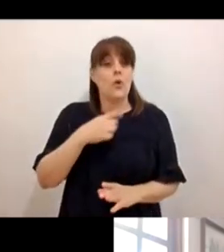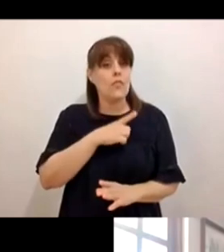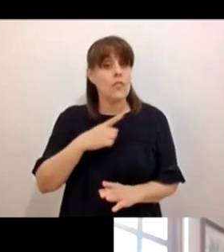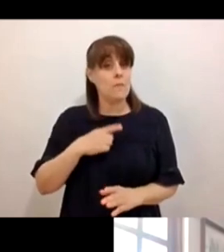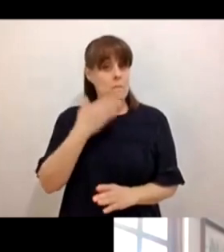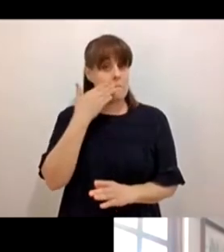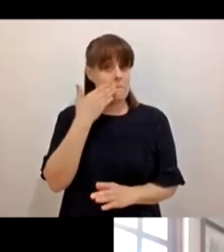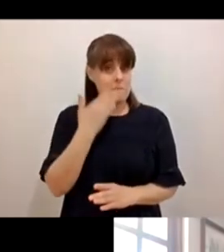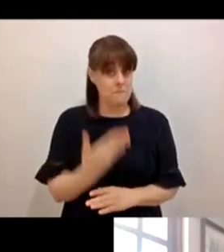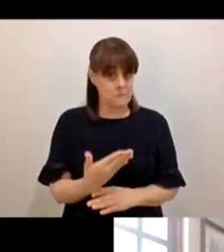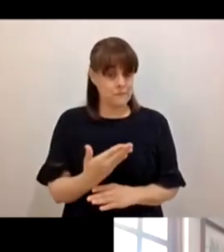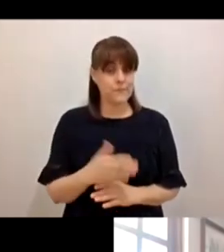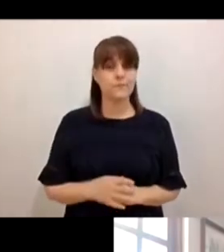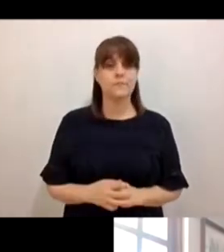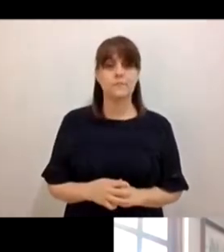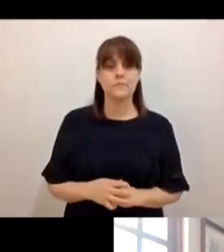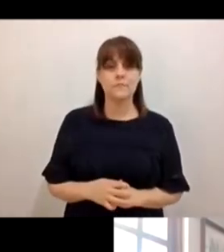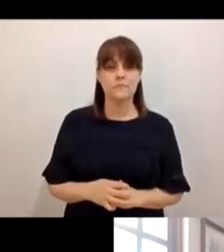entonces